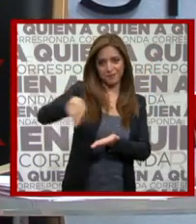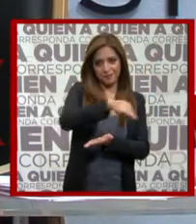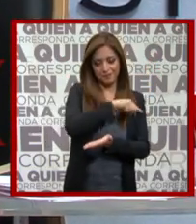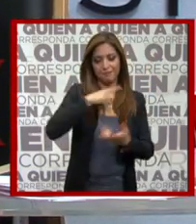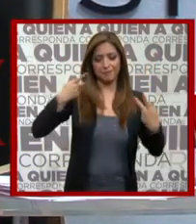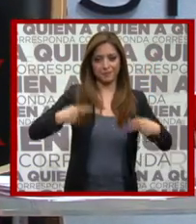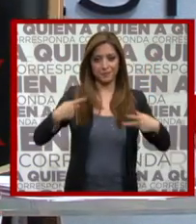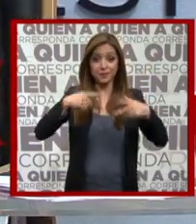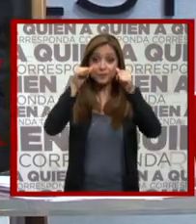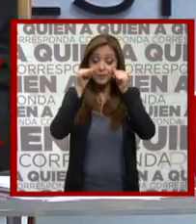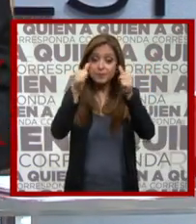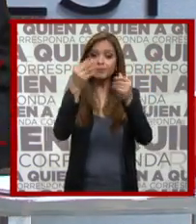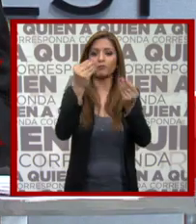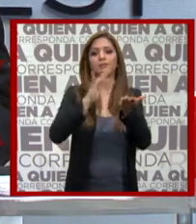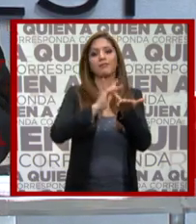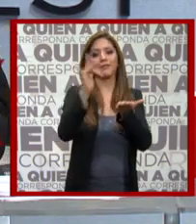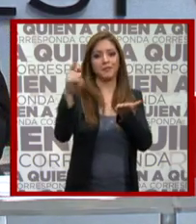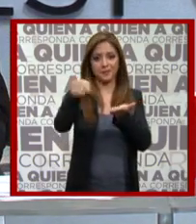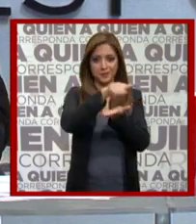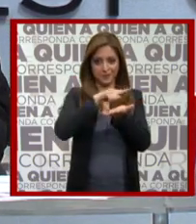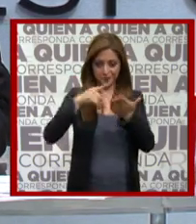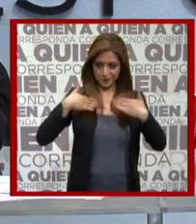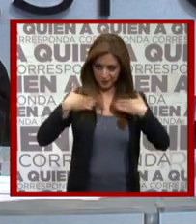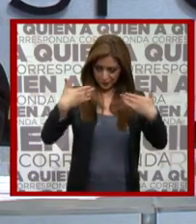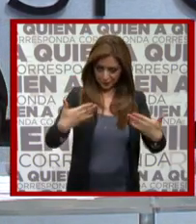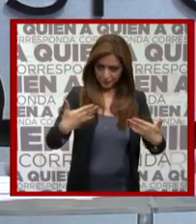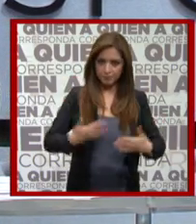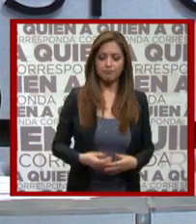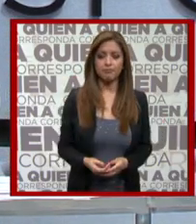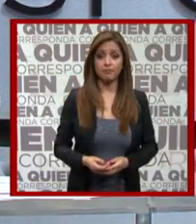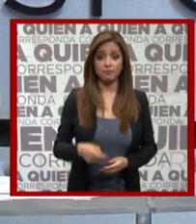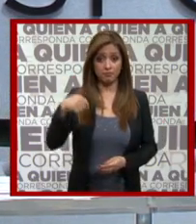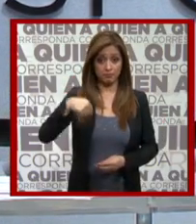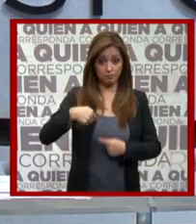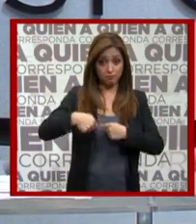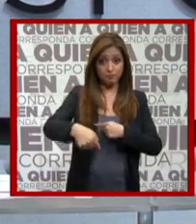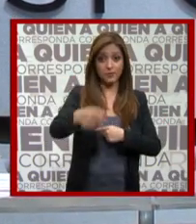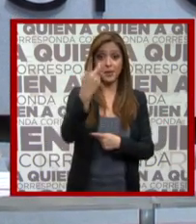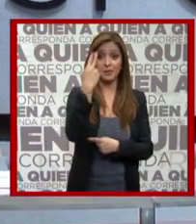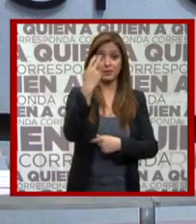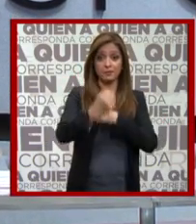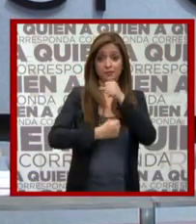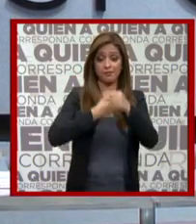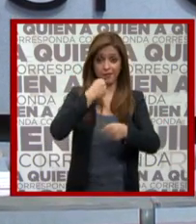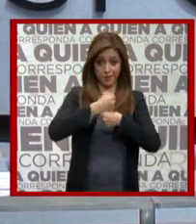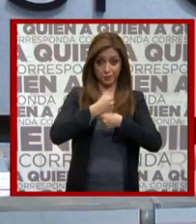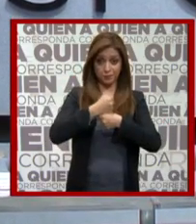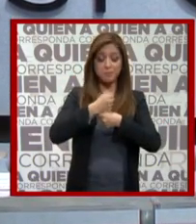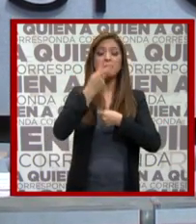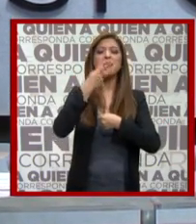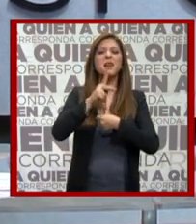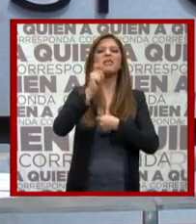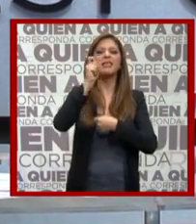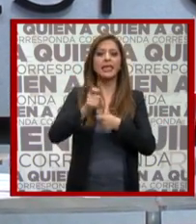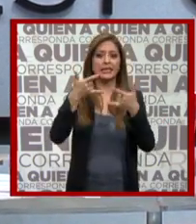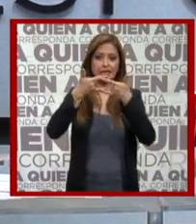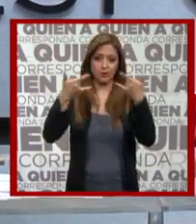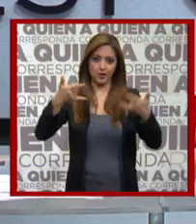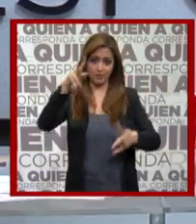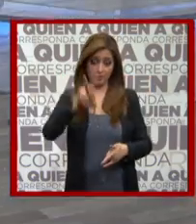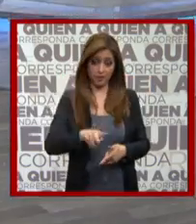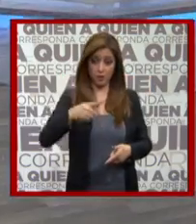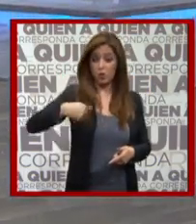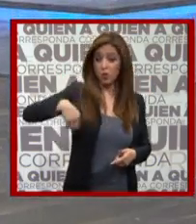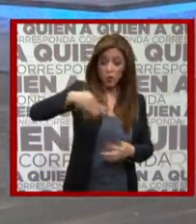atenderle. Gracias por su confianza. Estamos para los 25 años, 25 años contando historias reales. Todo lo que aquí